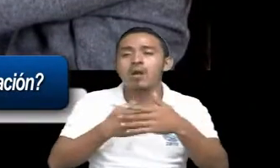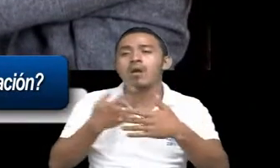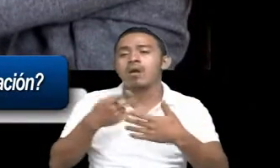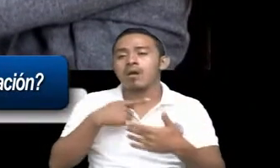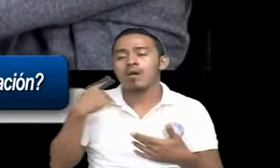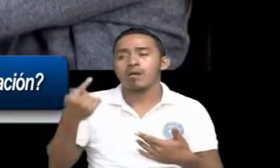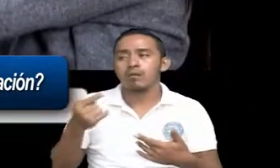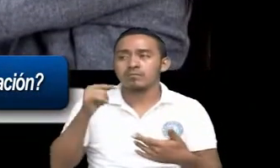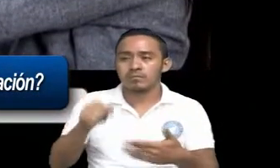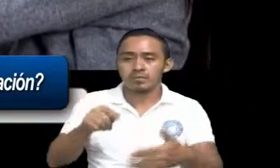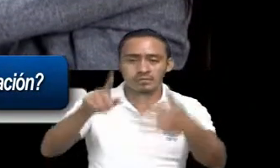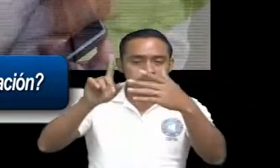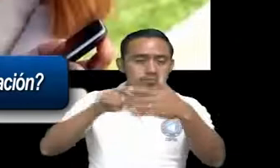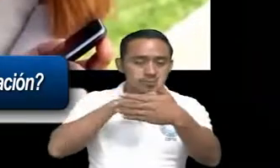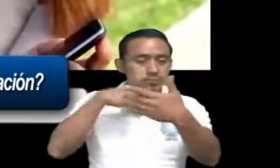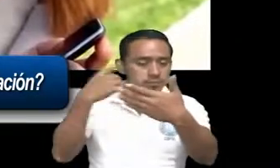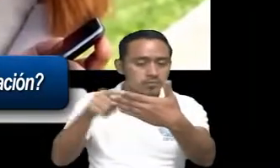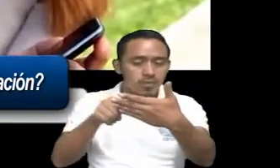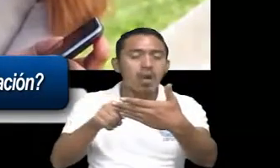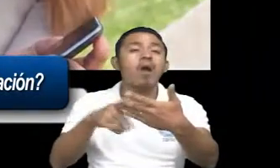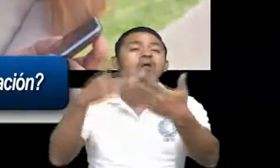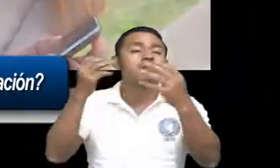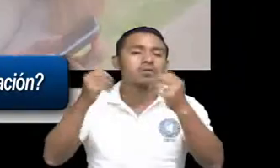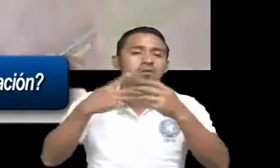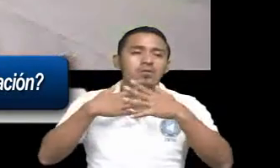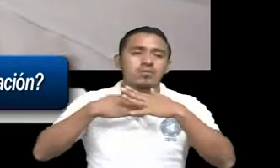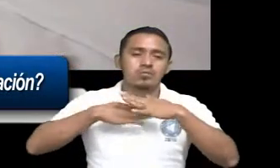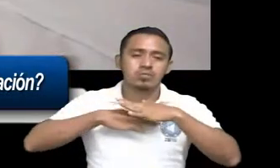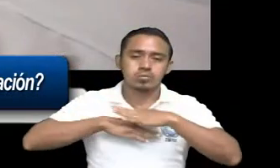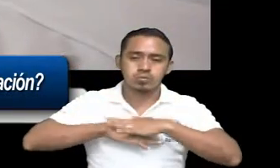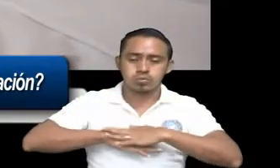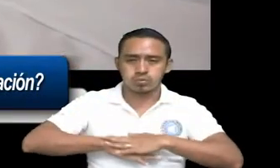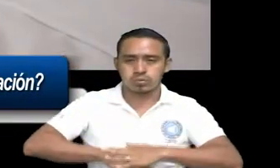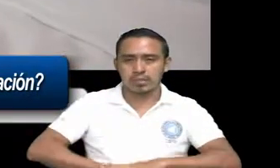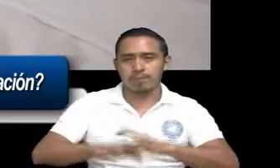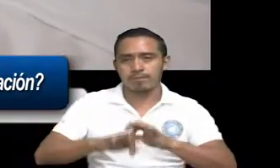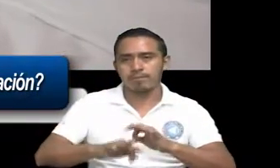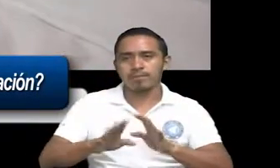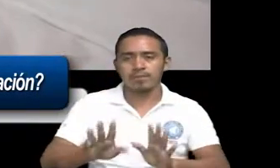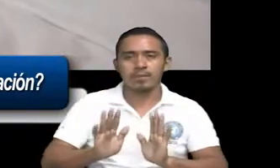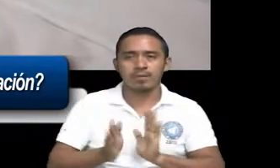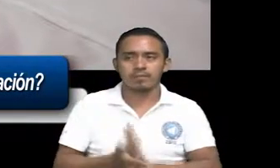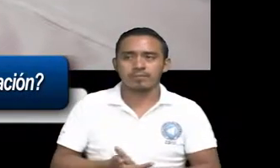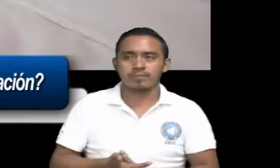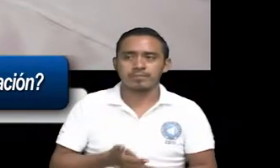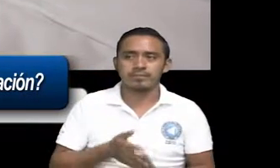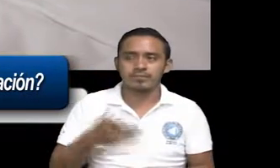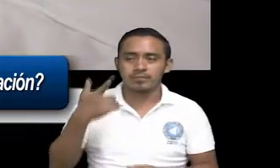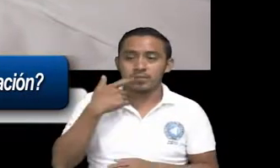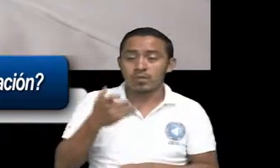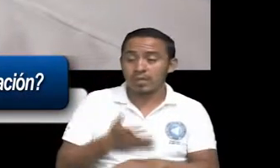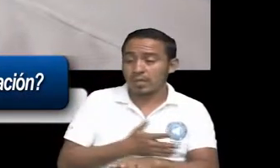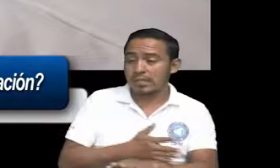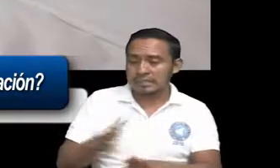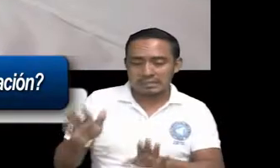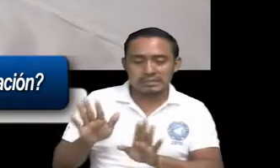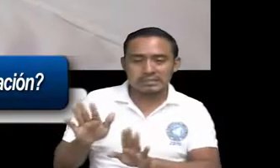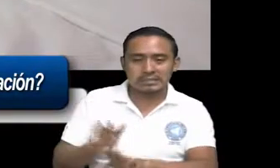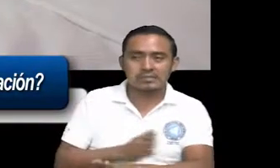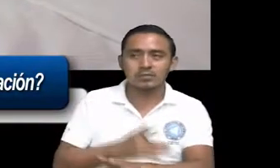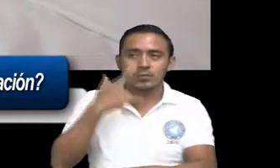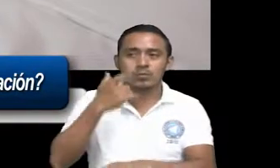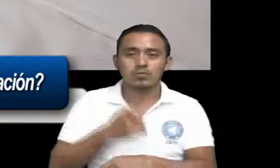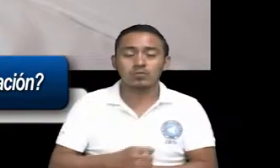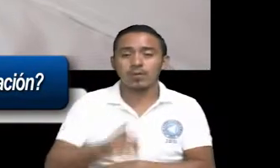da una prueba, entonces se me baja ese nivel de ansiedad, entonces digo, pues sí. Conozco, antes de que sigamos en eso de las señales, por ejemplo,